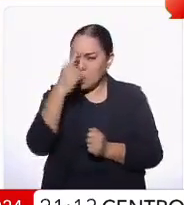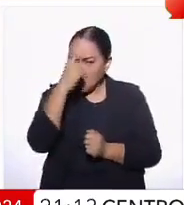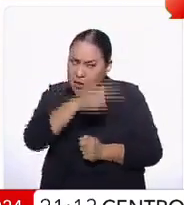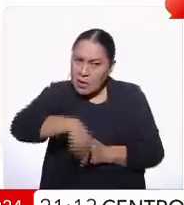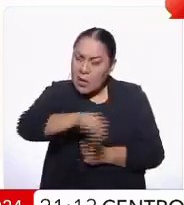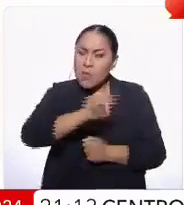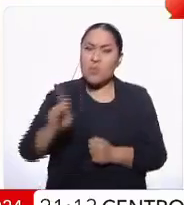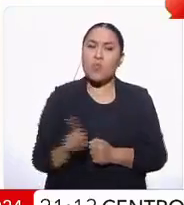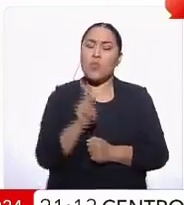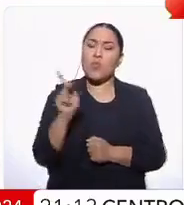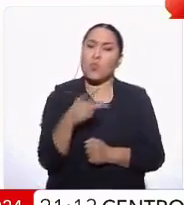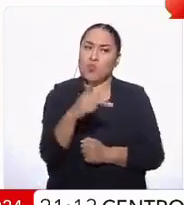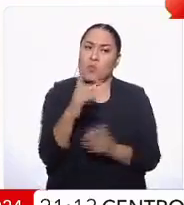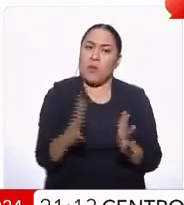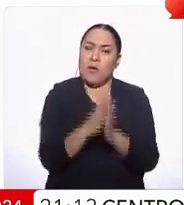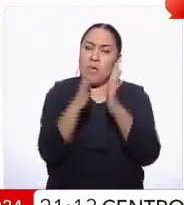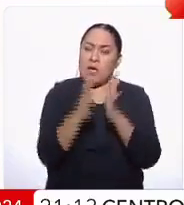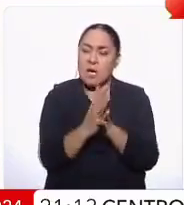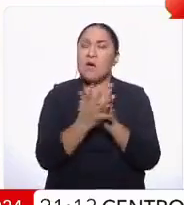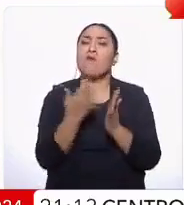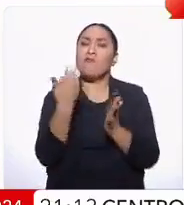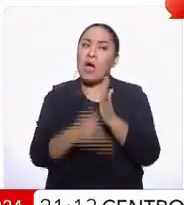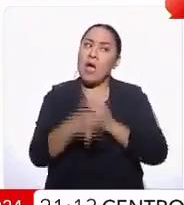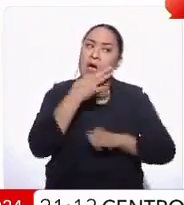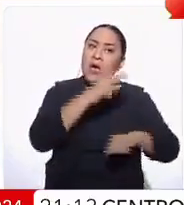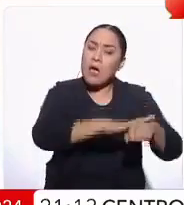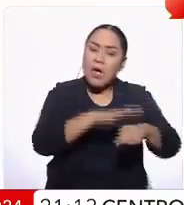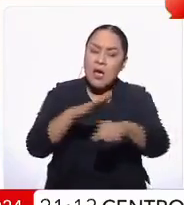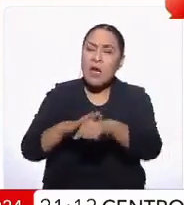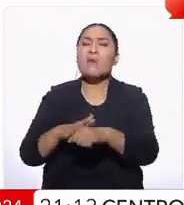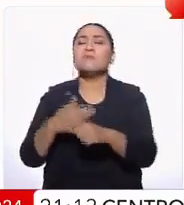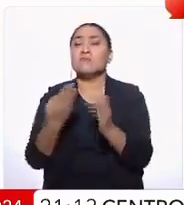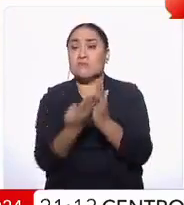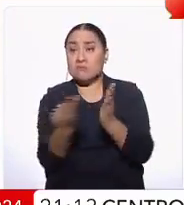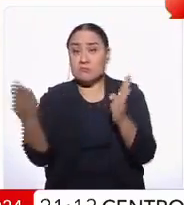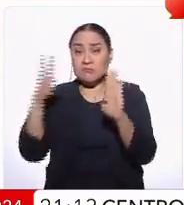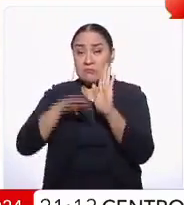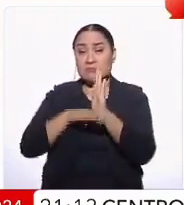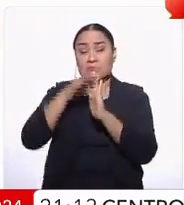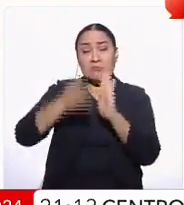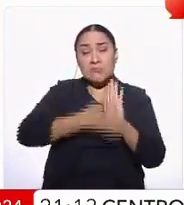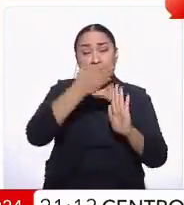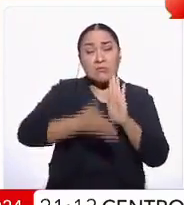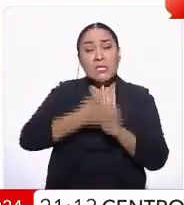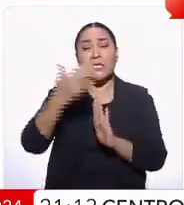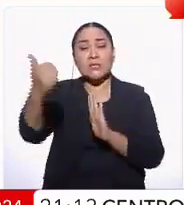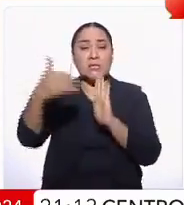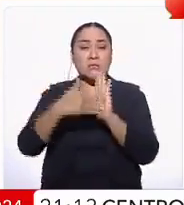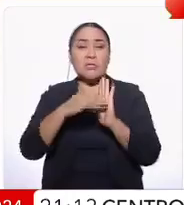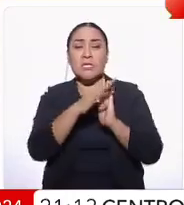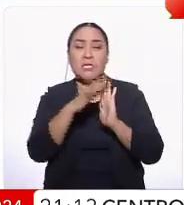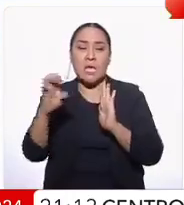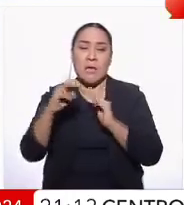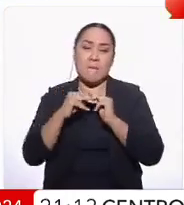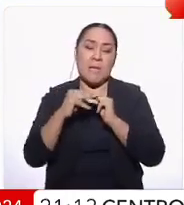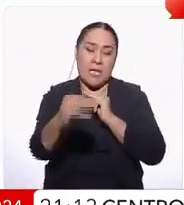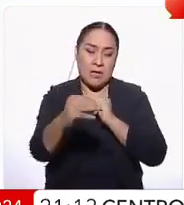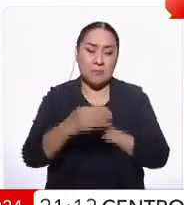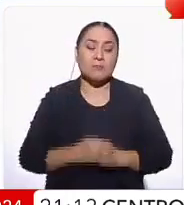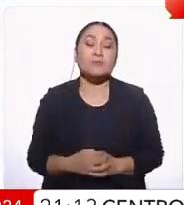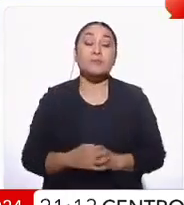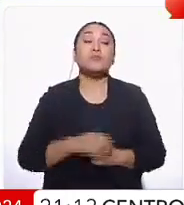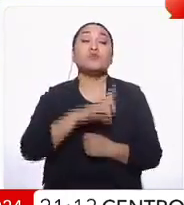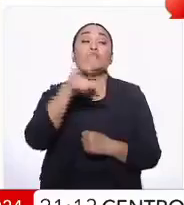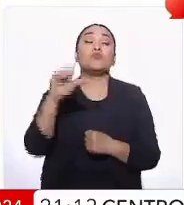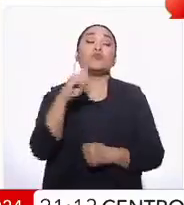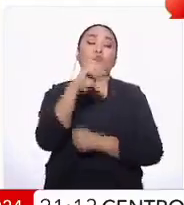comunidad Bacanuchi en Sonora al no informar sobre la construcción de una presa de Jales de más de 6,500 hectáreas. Un